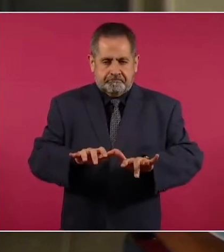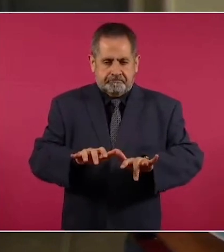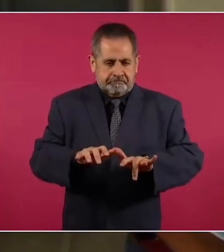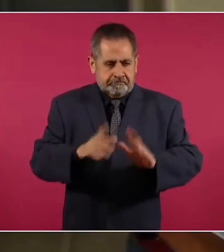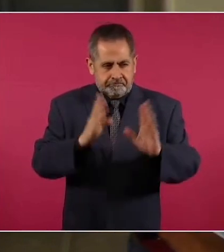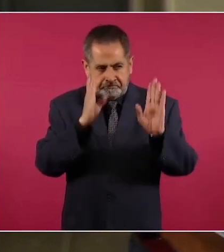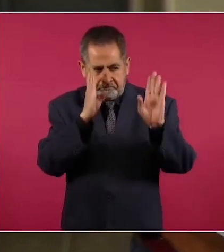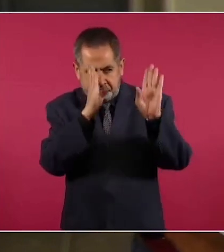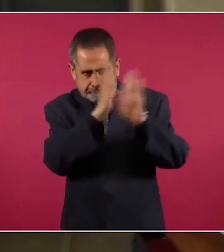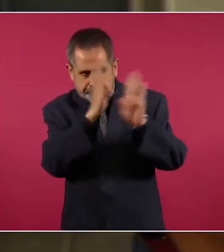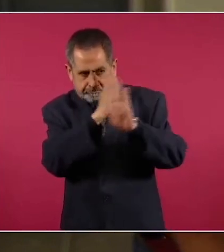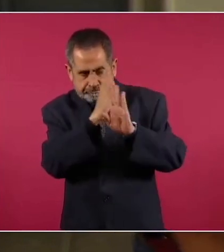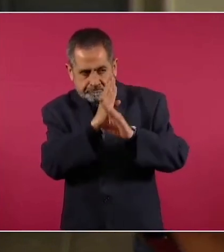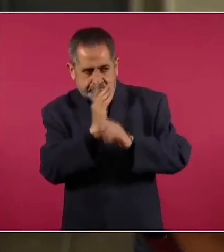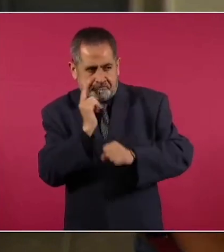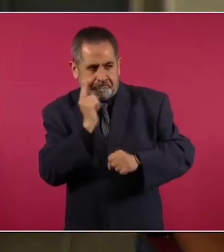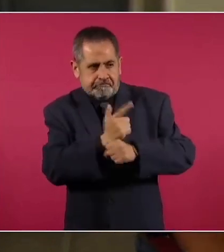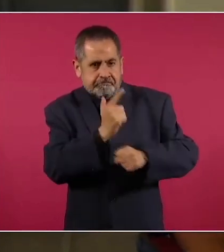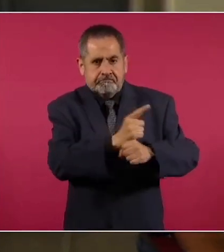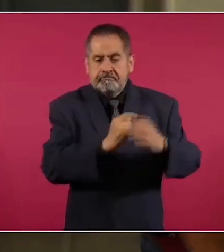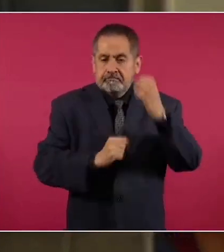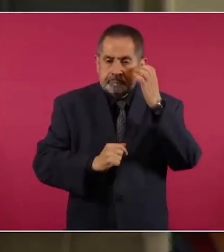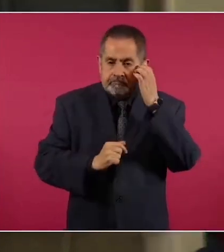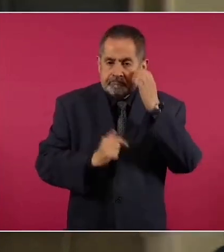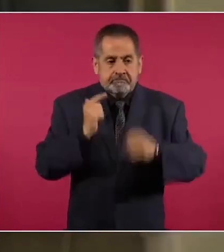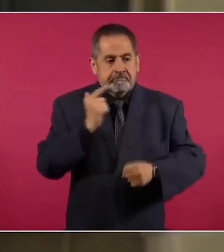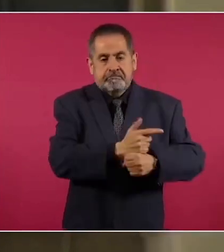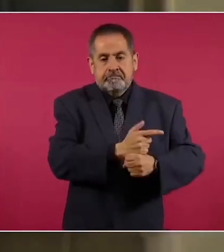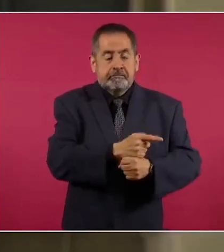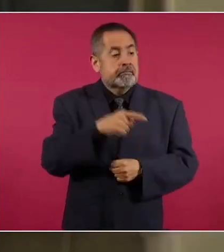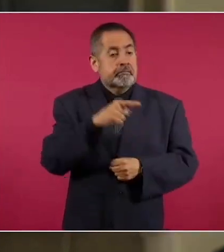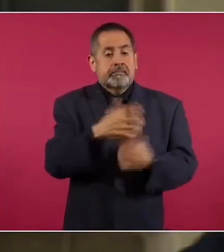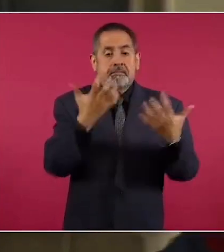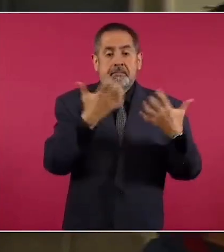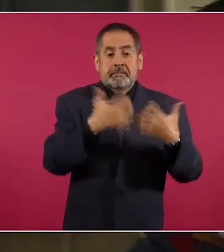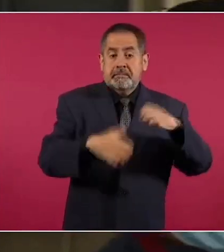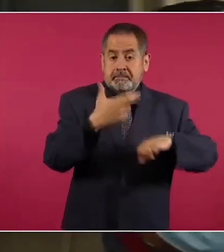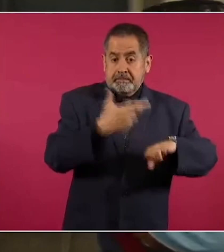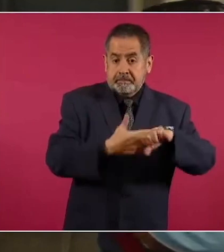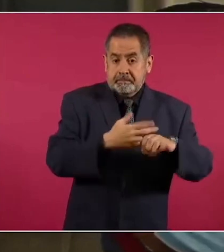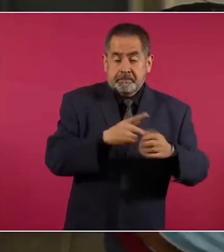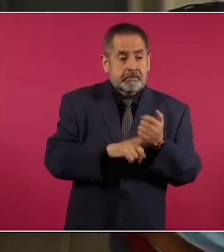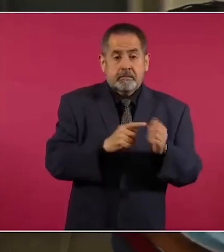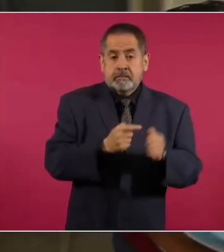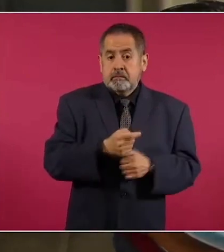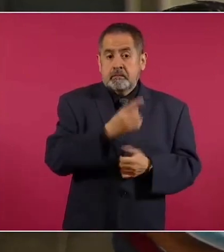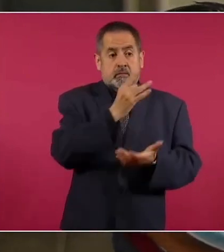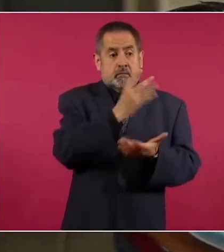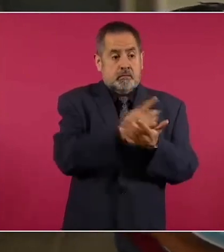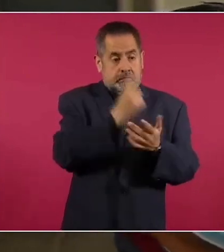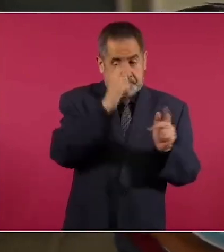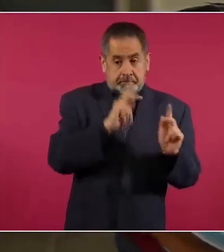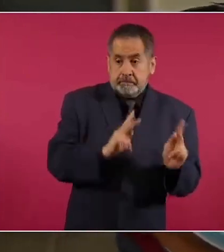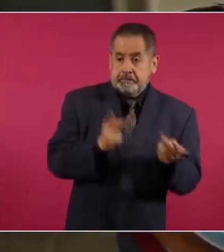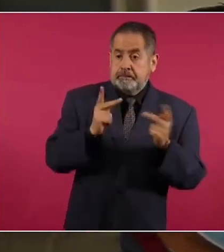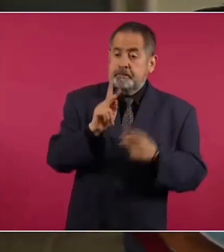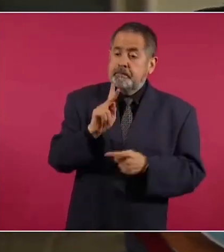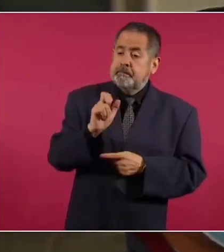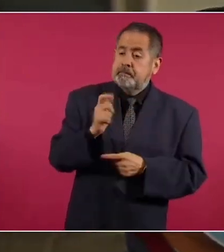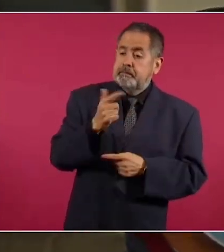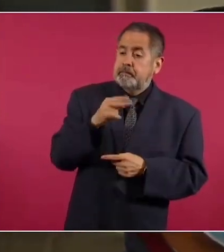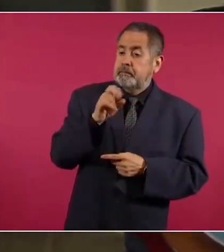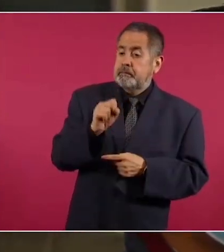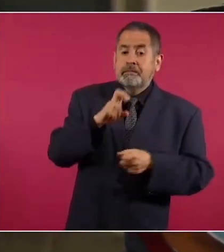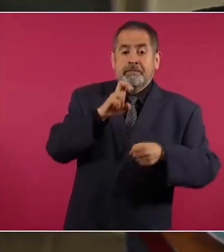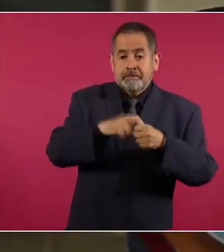investigar, para espiar teléfonos a la empresa que es la única autorizada para vender Pegasus en México.